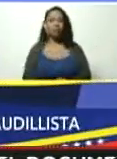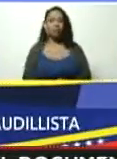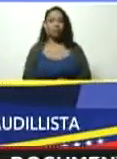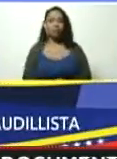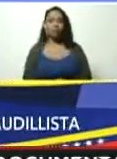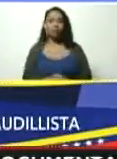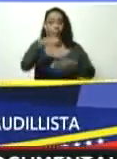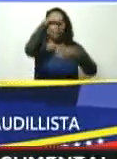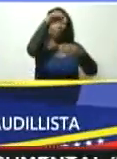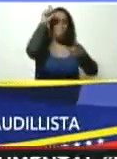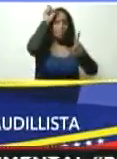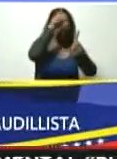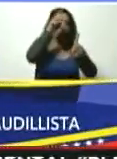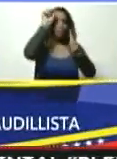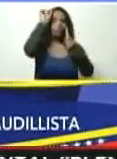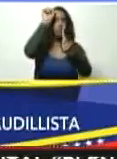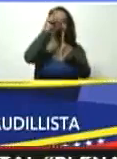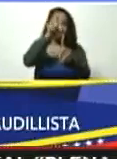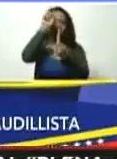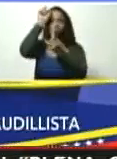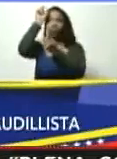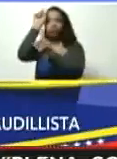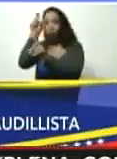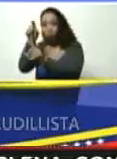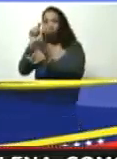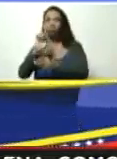Sembrar, sembrar y sembrar